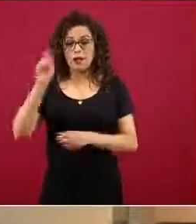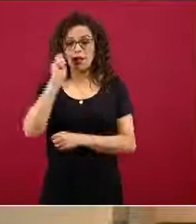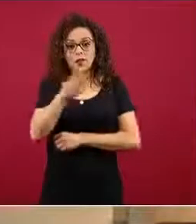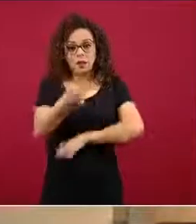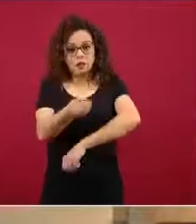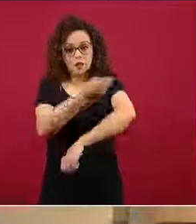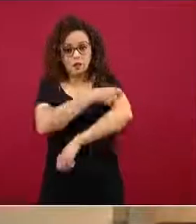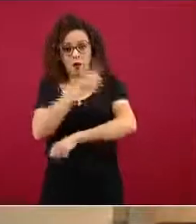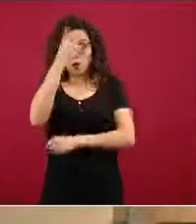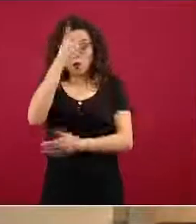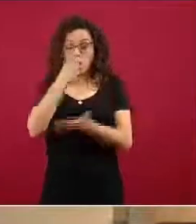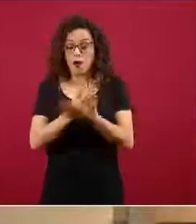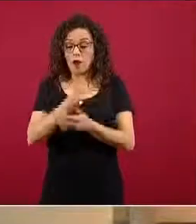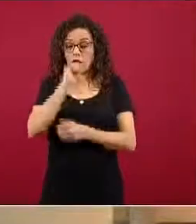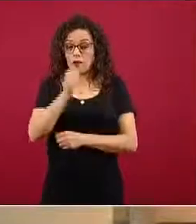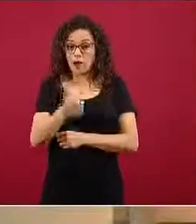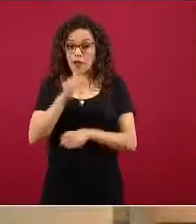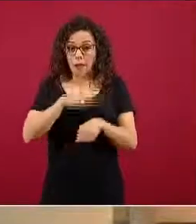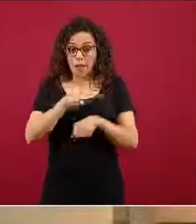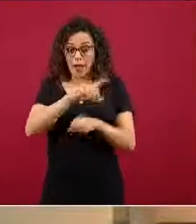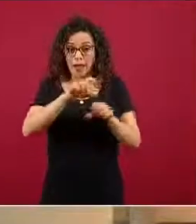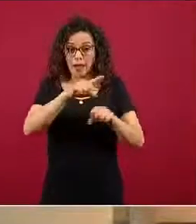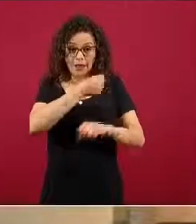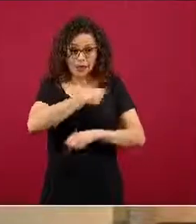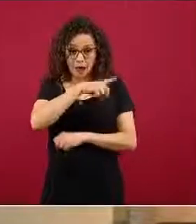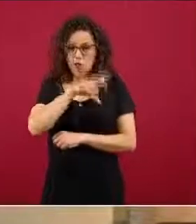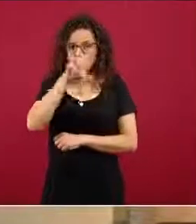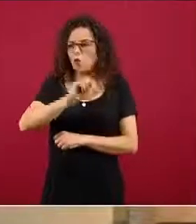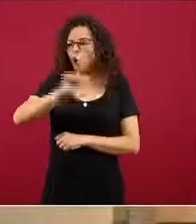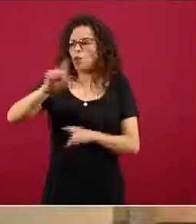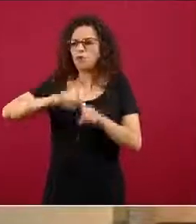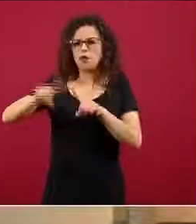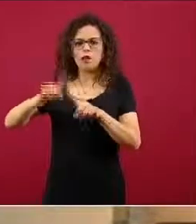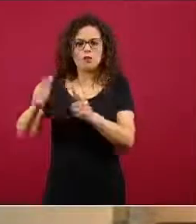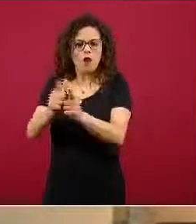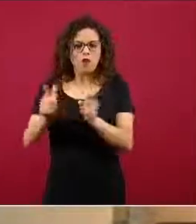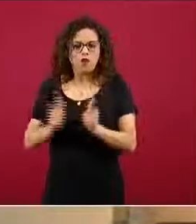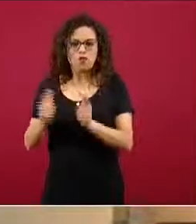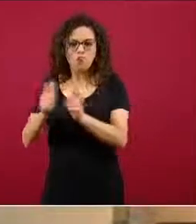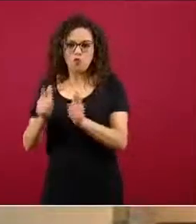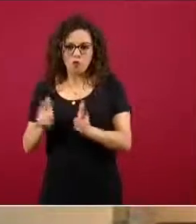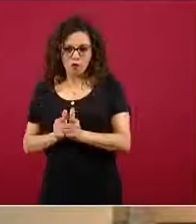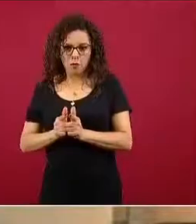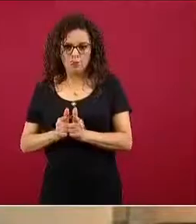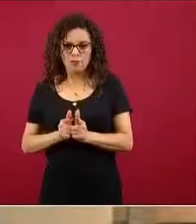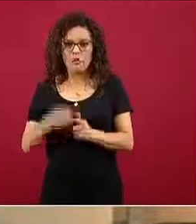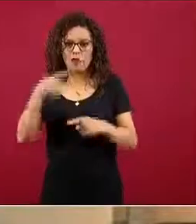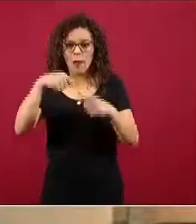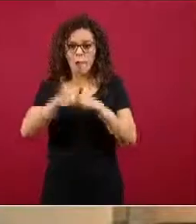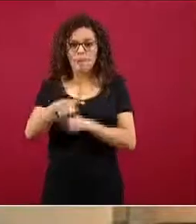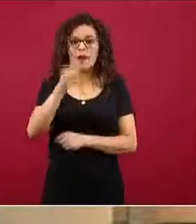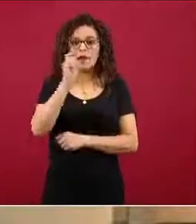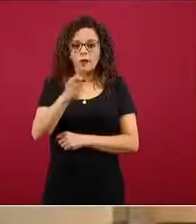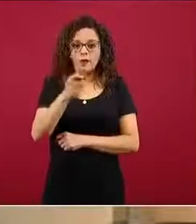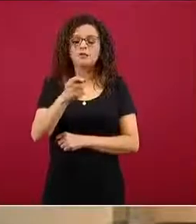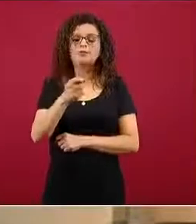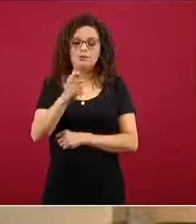incluir ya no solo al personal de salud, sino a los distintos grupos de priorización empezando por las